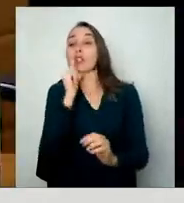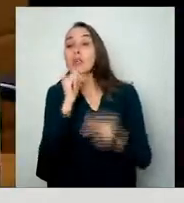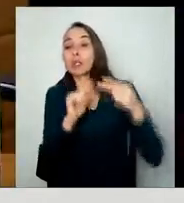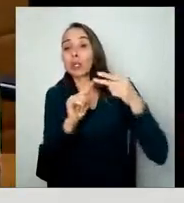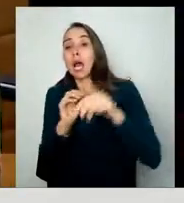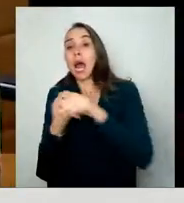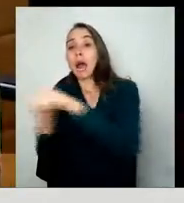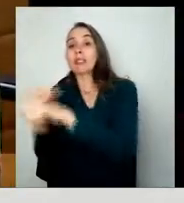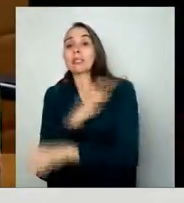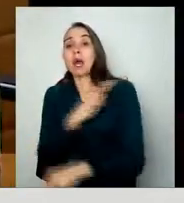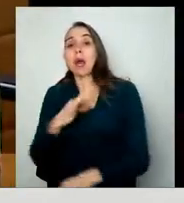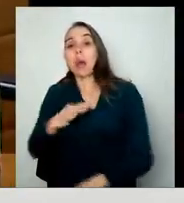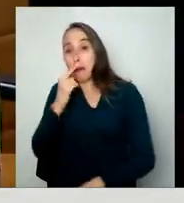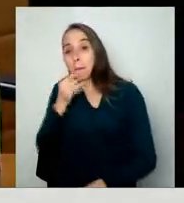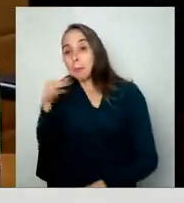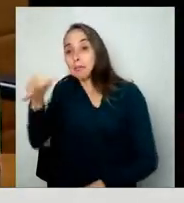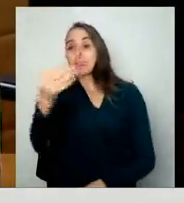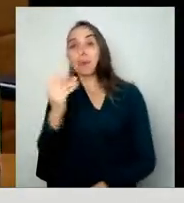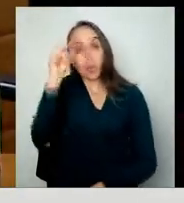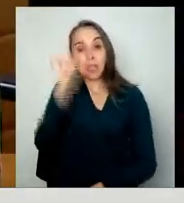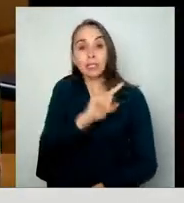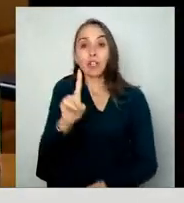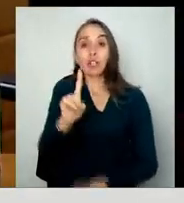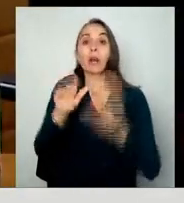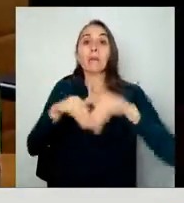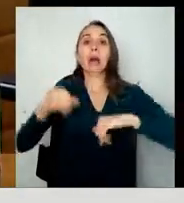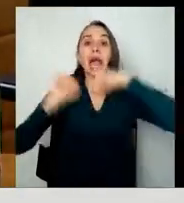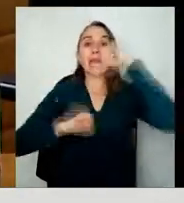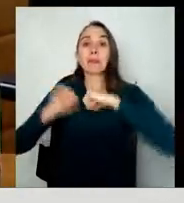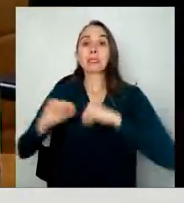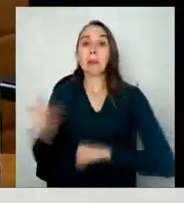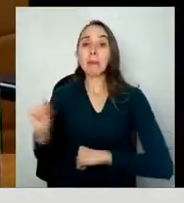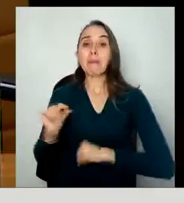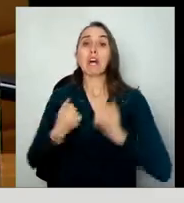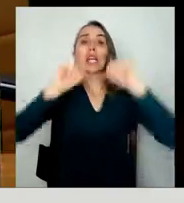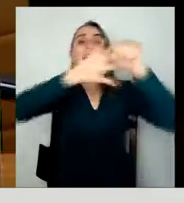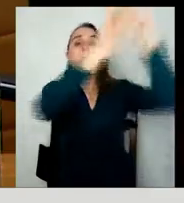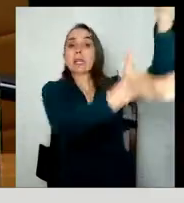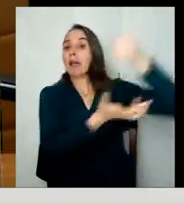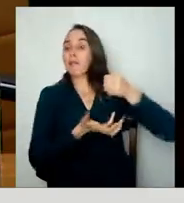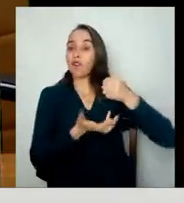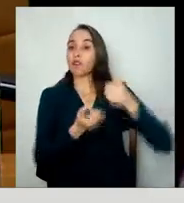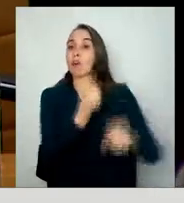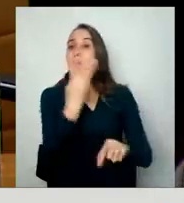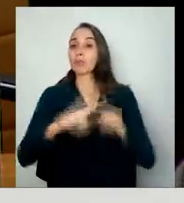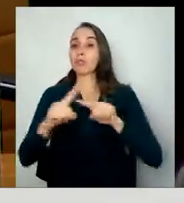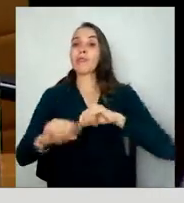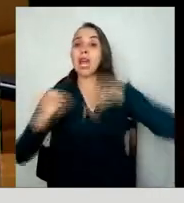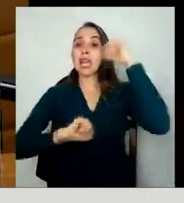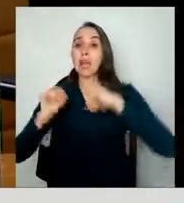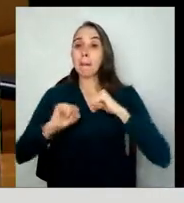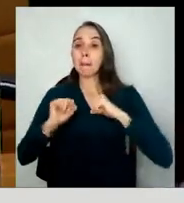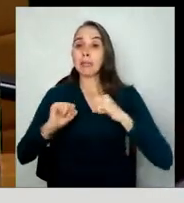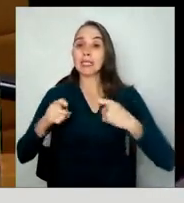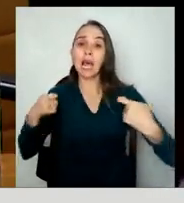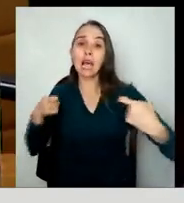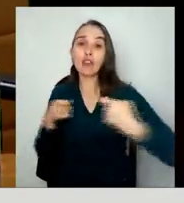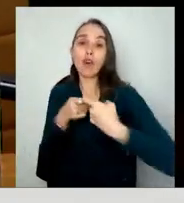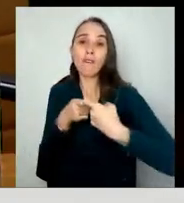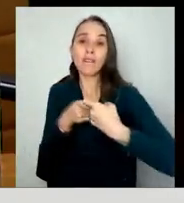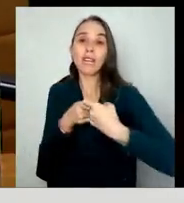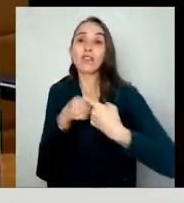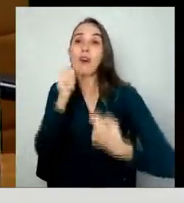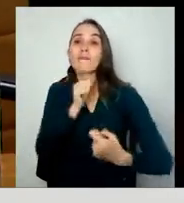por cierto el mayor presidente que siempre sea la empresa más económica la que adjudica porque muchas veces las empresas que están en conflicto que están con déficit